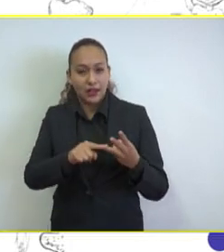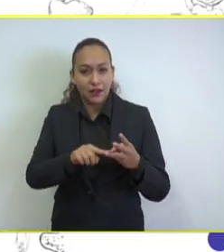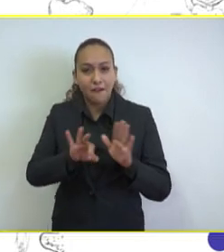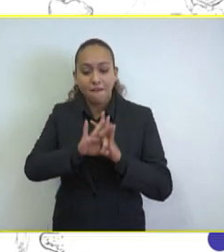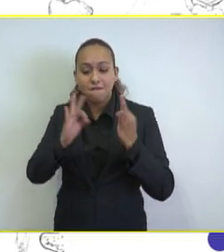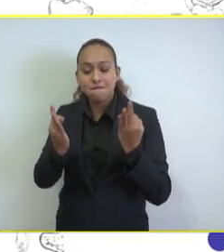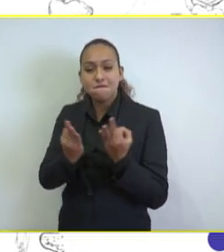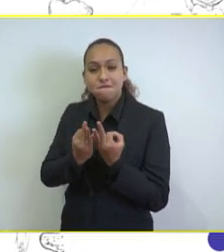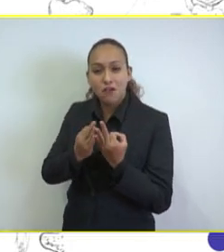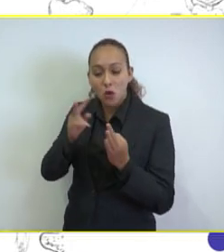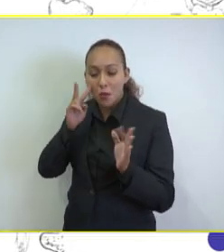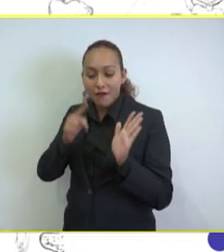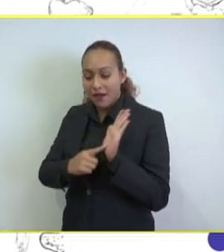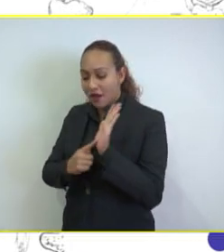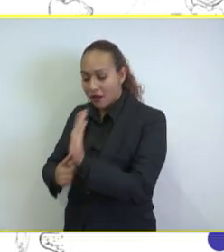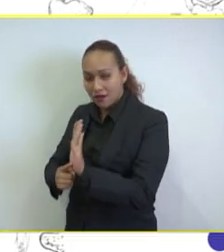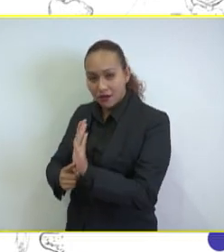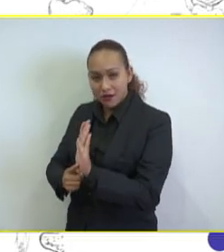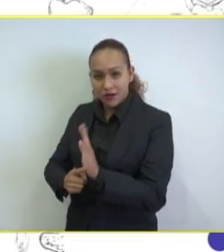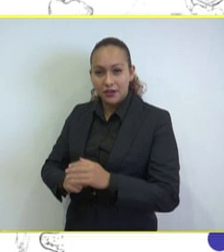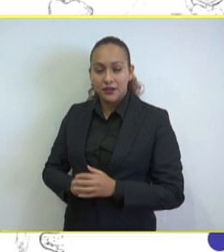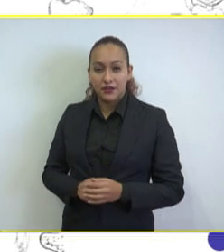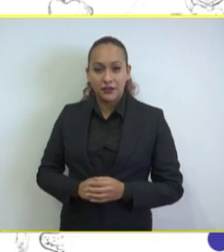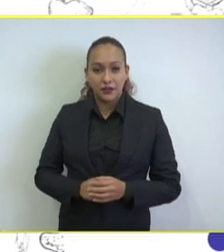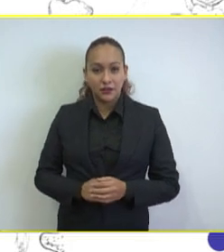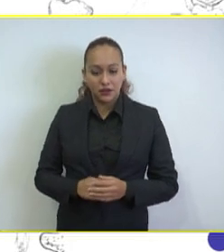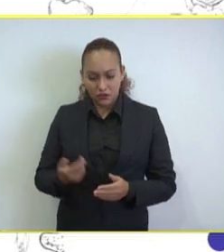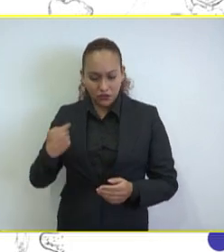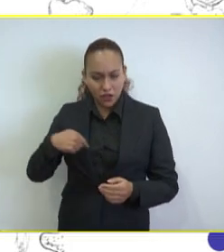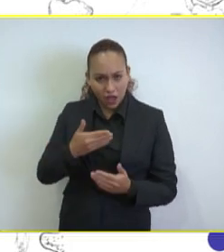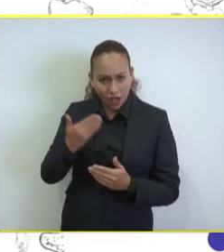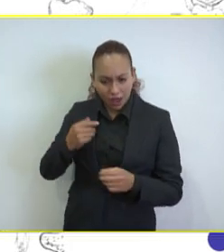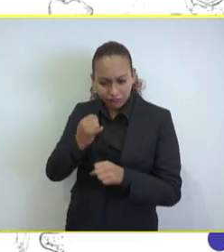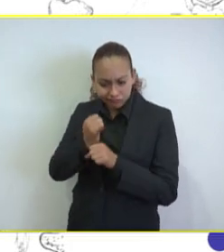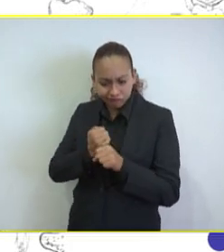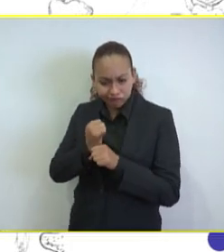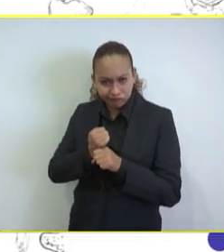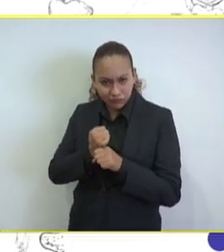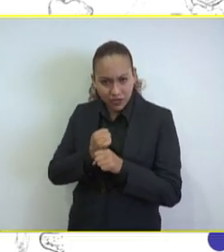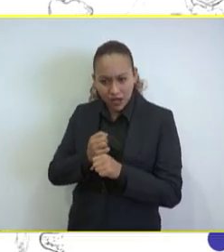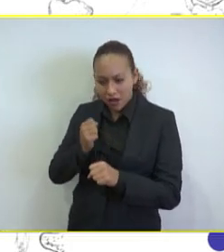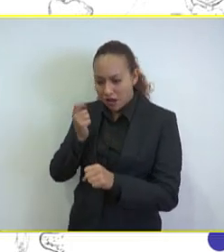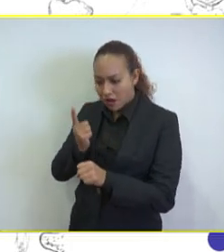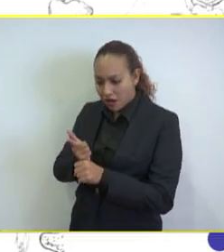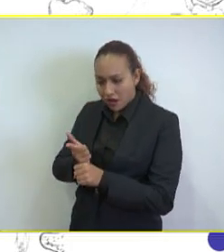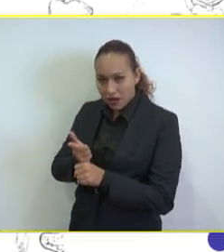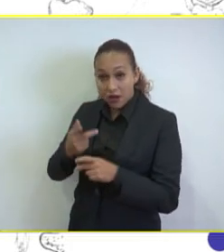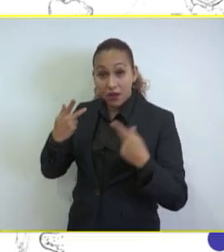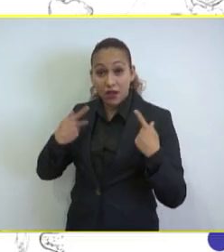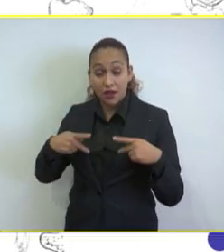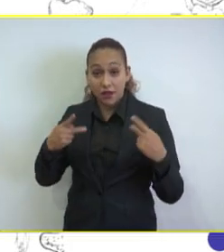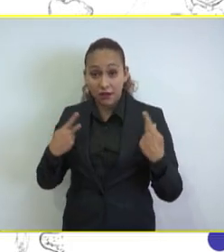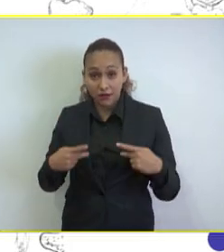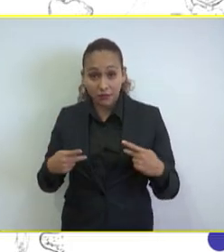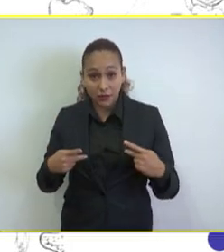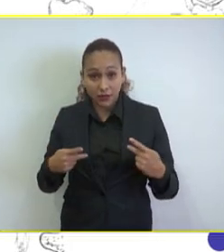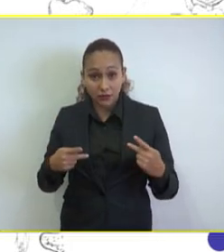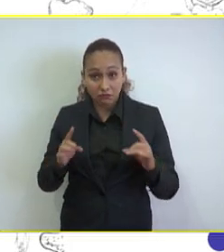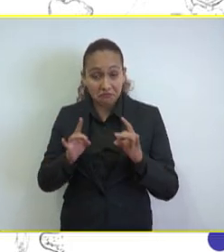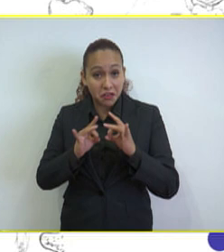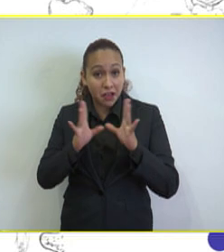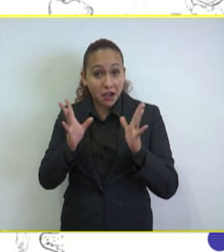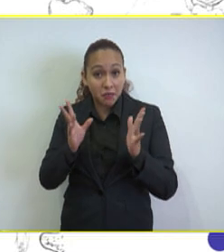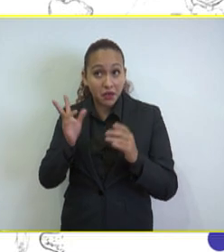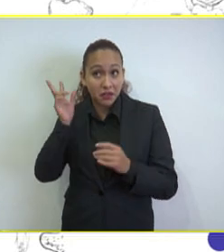visual, ya que se nos comenta, y de acuerdo con la investigación, que cuando alguien pierde su, el sentido del